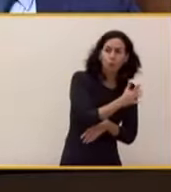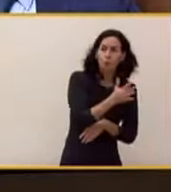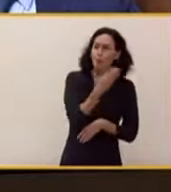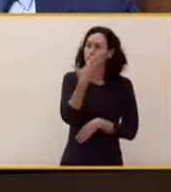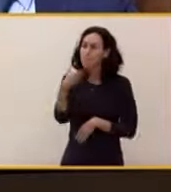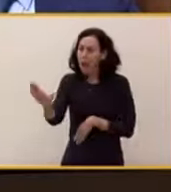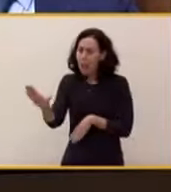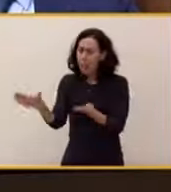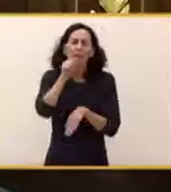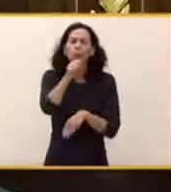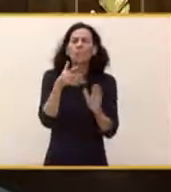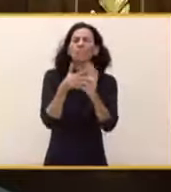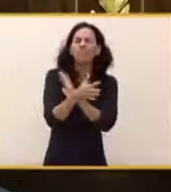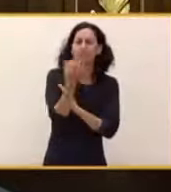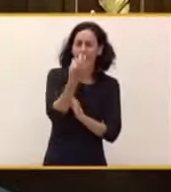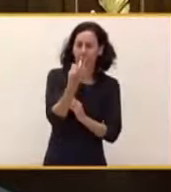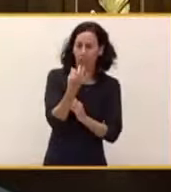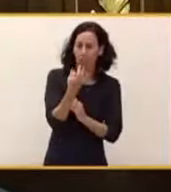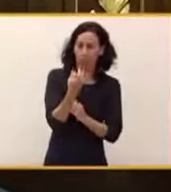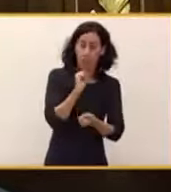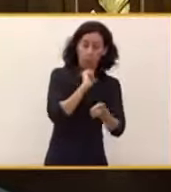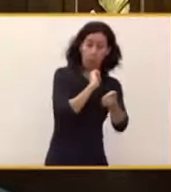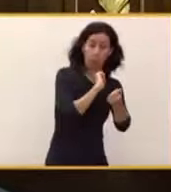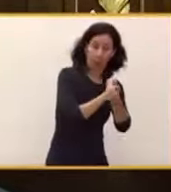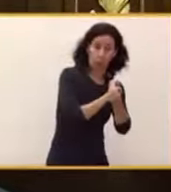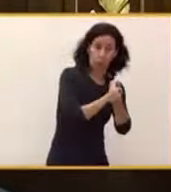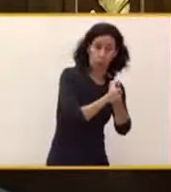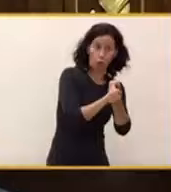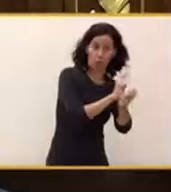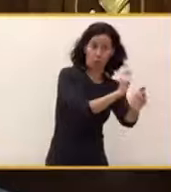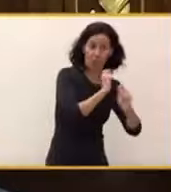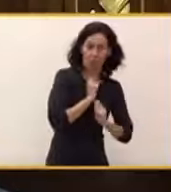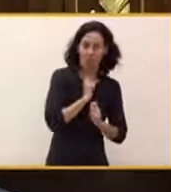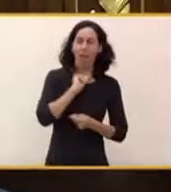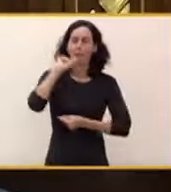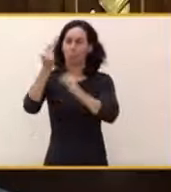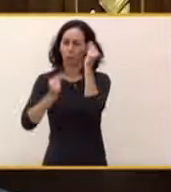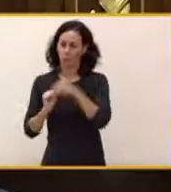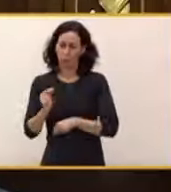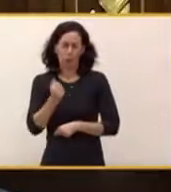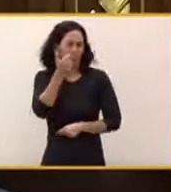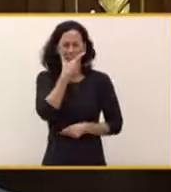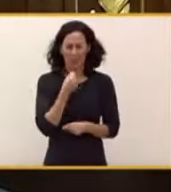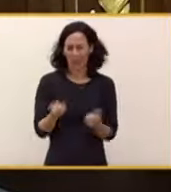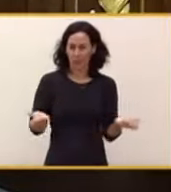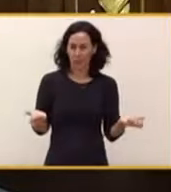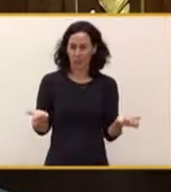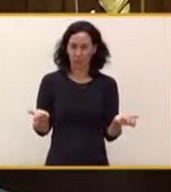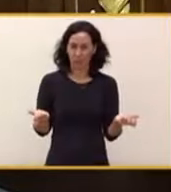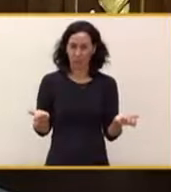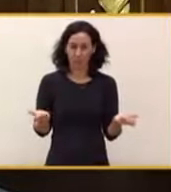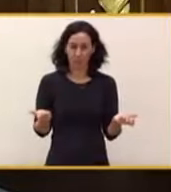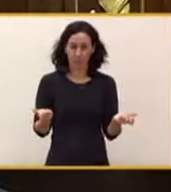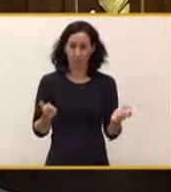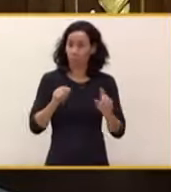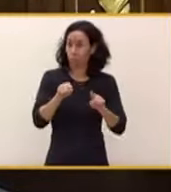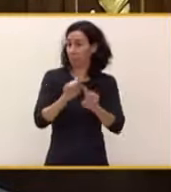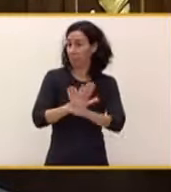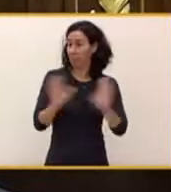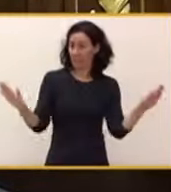siguen llenándose los bolsillos a costa de la desesperación de muchos. Ha anunciado también la reforma del reglamento de la ley de extranjería para agilizar